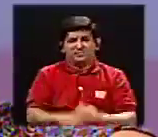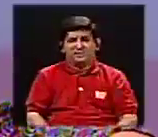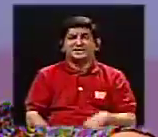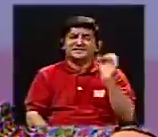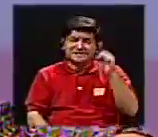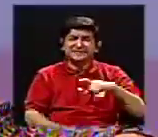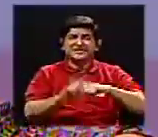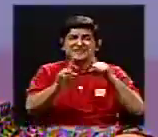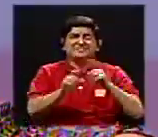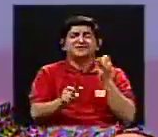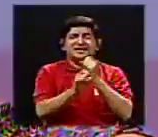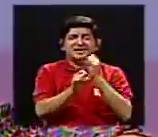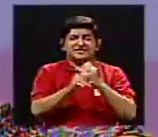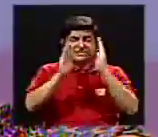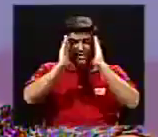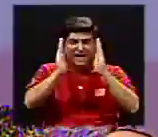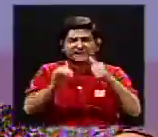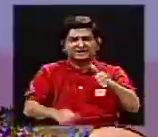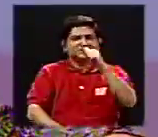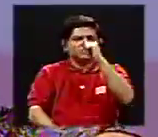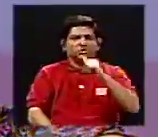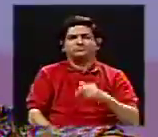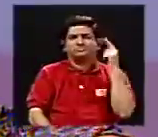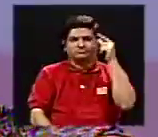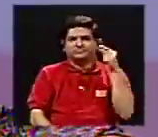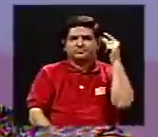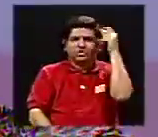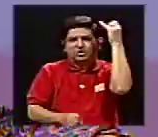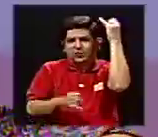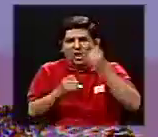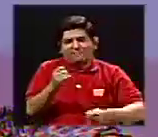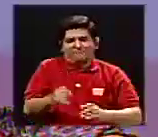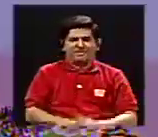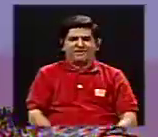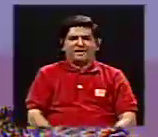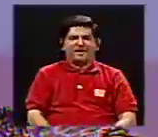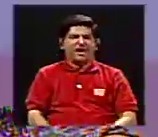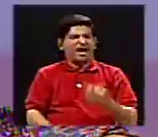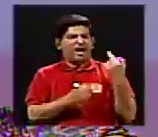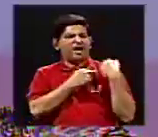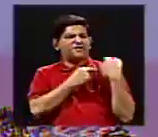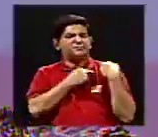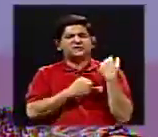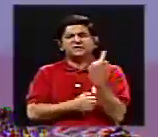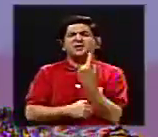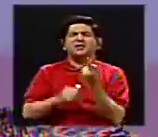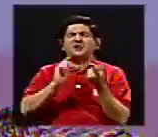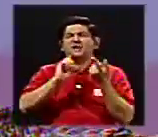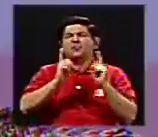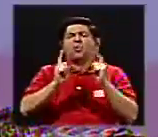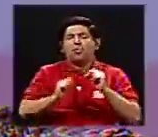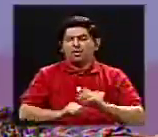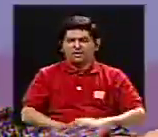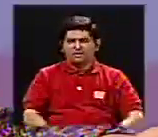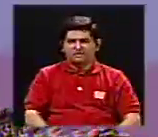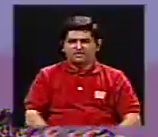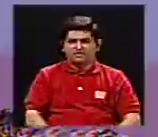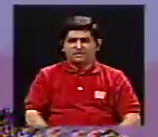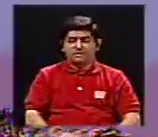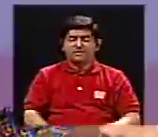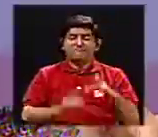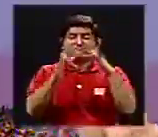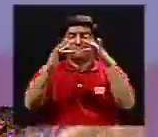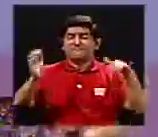muchas instituciones que tienen que ver con el agua. Y entonces, por supuesto, al final, ¿a quién le compete qué? Y hay un